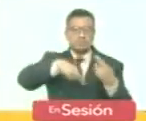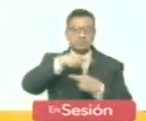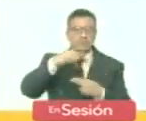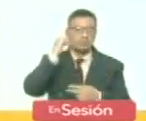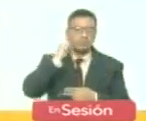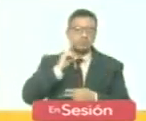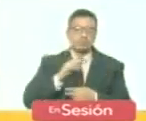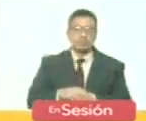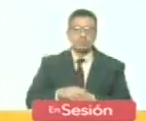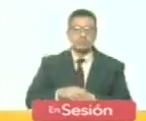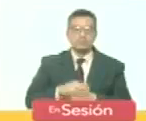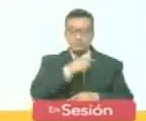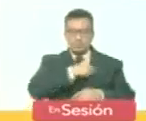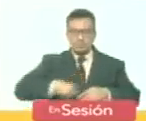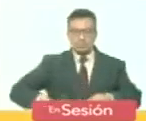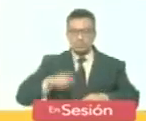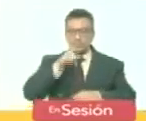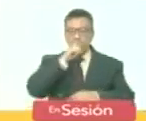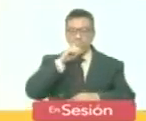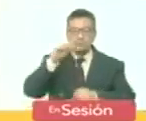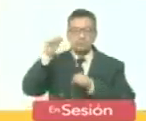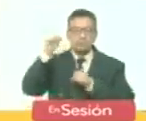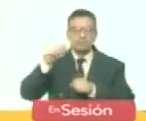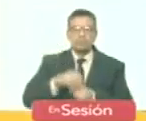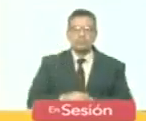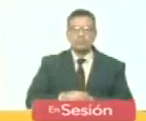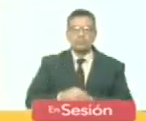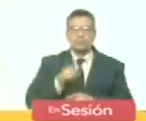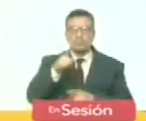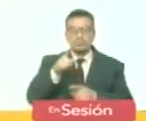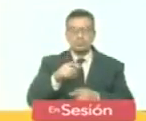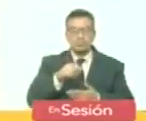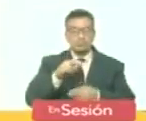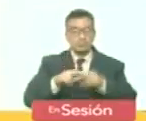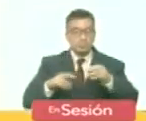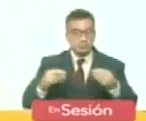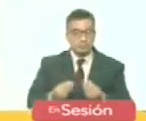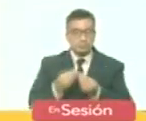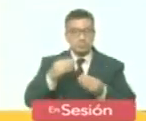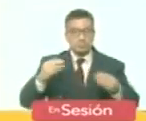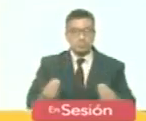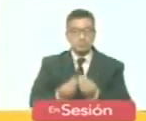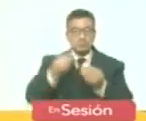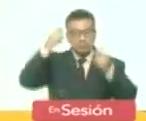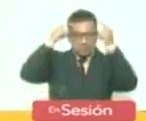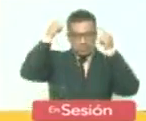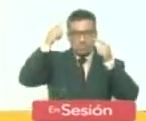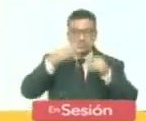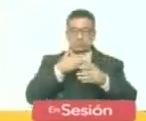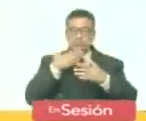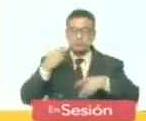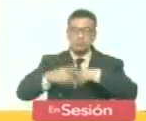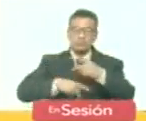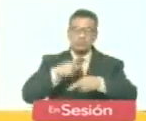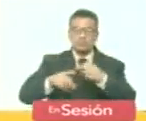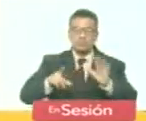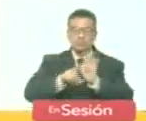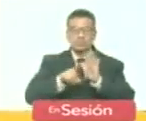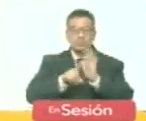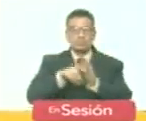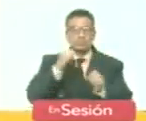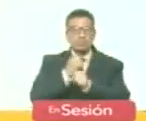Bolivariana, era el presidente Nicolás Maduro, que es el coautor junto a Hugo Chávez de la más progresiva ley del